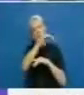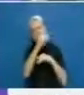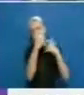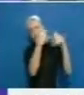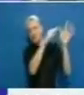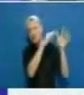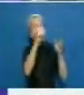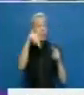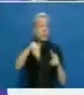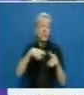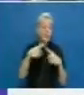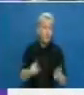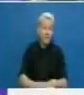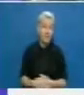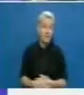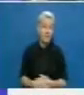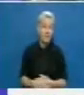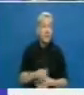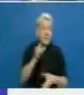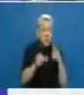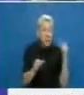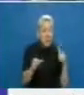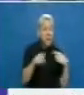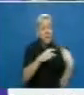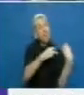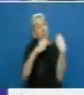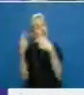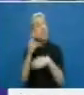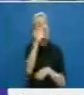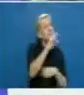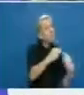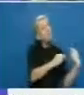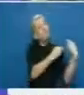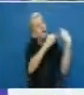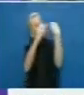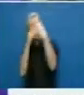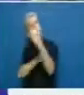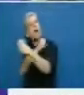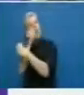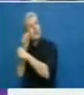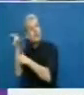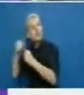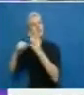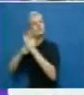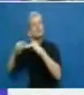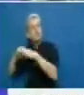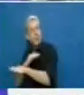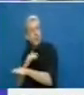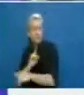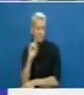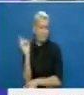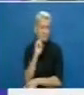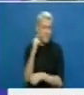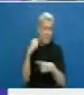no pasa tan así. Uh-huh. No vemos gente que esté migrando permanentemente desde las provincias hacia esos grandes polos. Muy por el